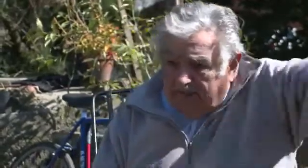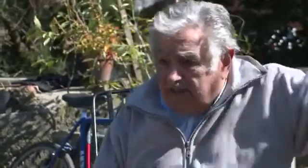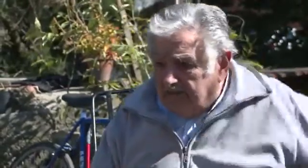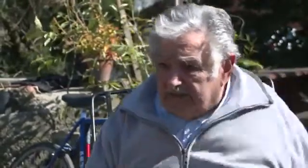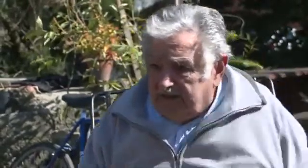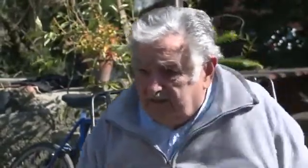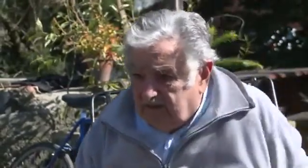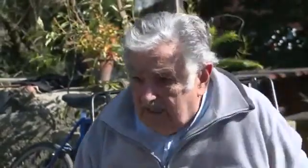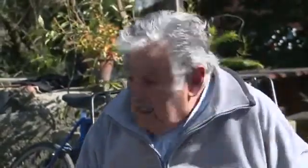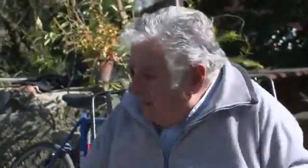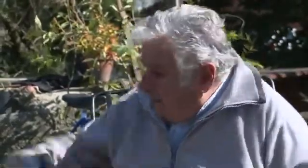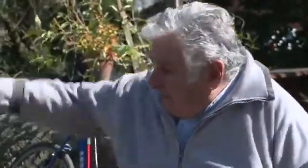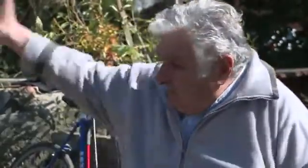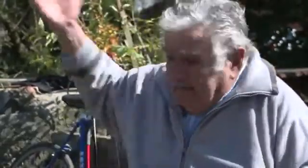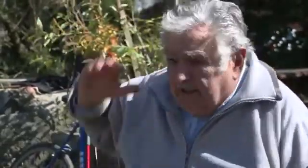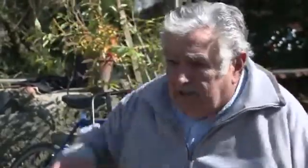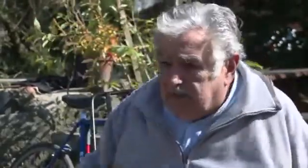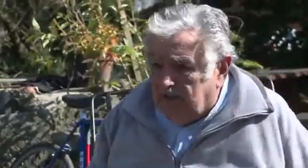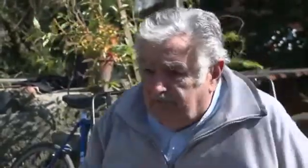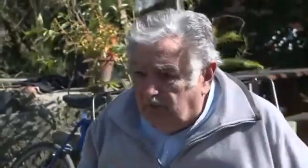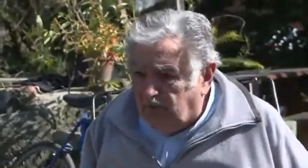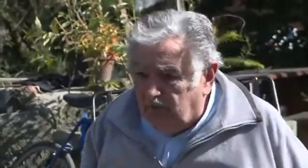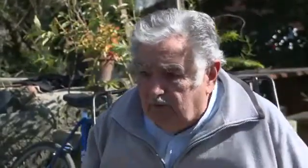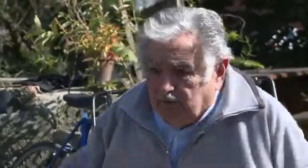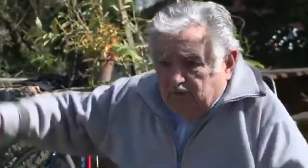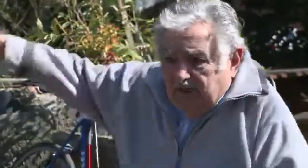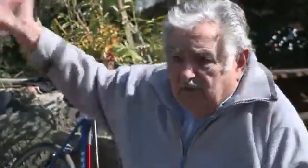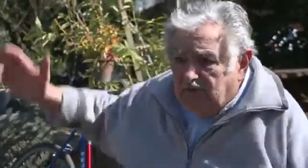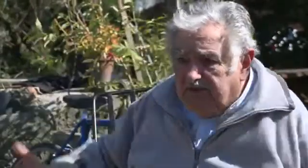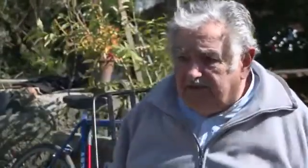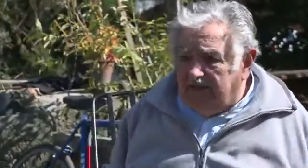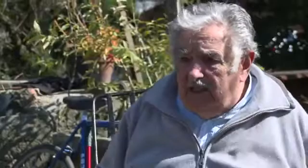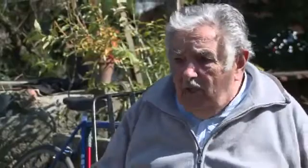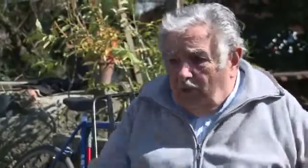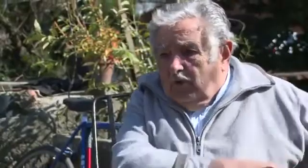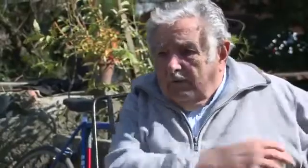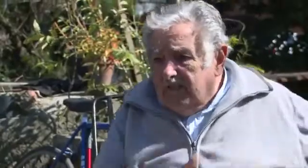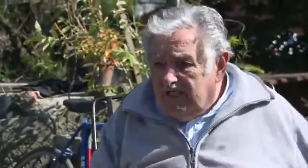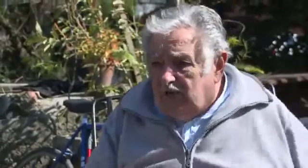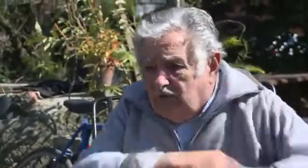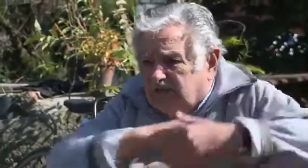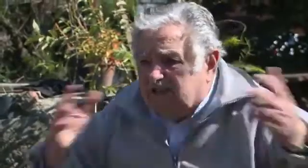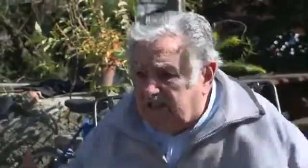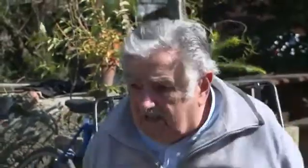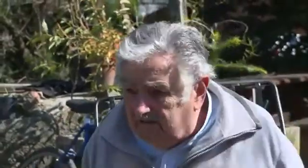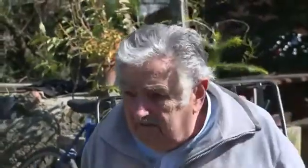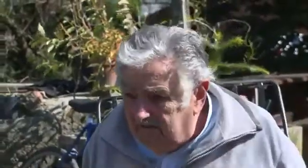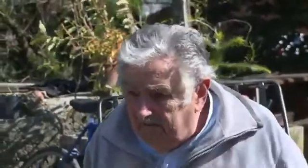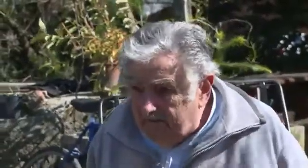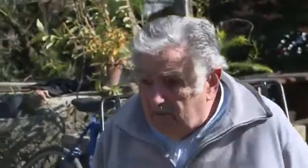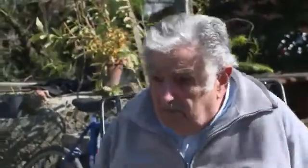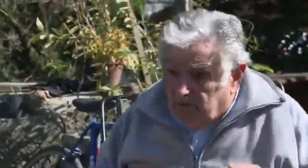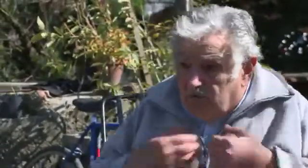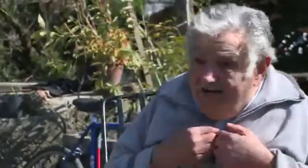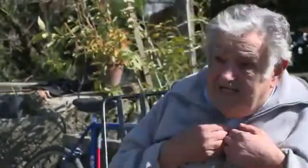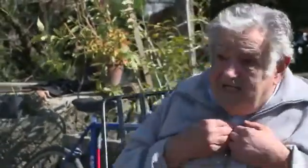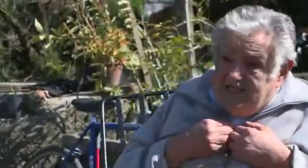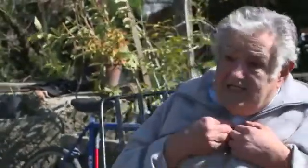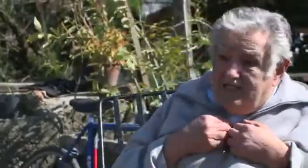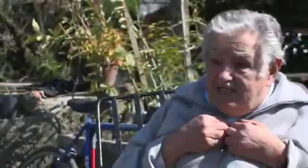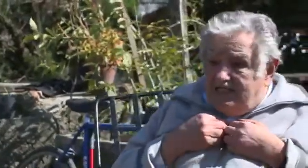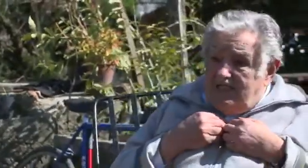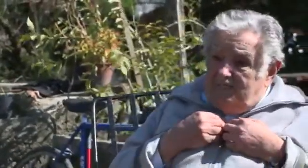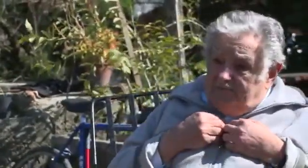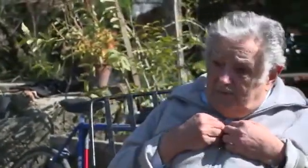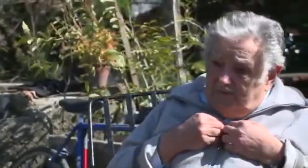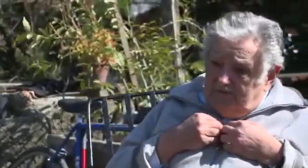tengo alma de campesino. Y a otro capaz que le gusta el fútbol, o otro y el boliche, o los amigos, lo que sea. Cuanto más